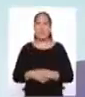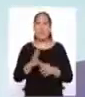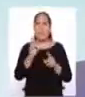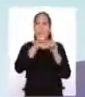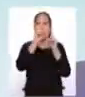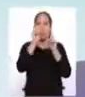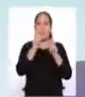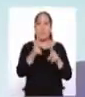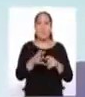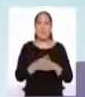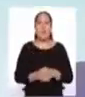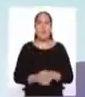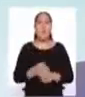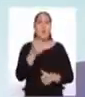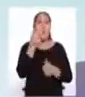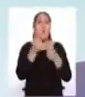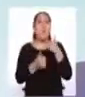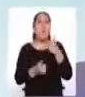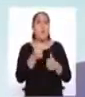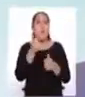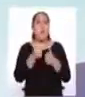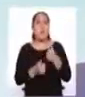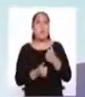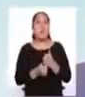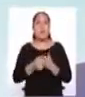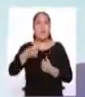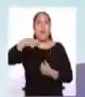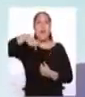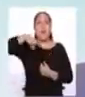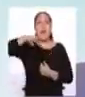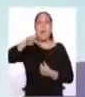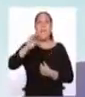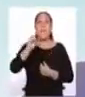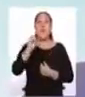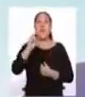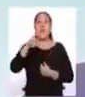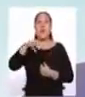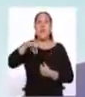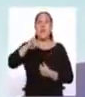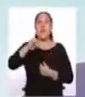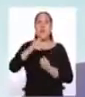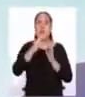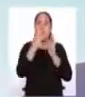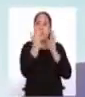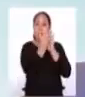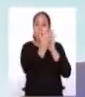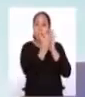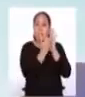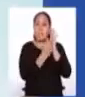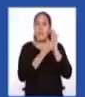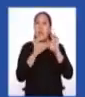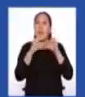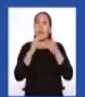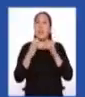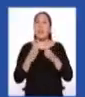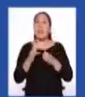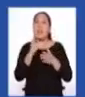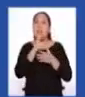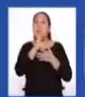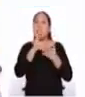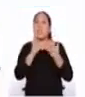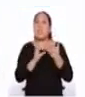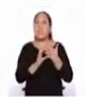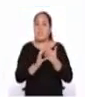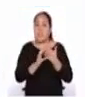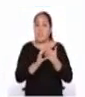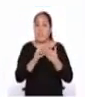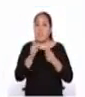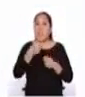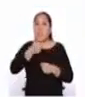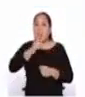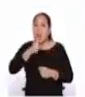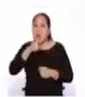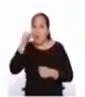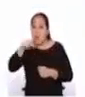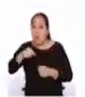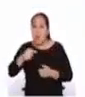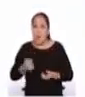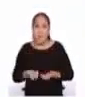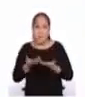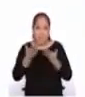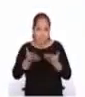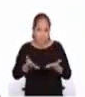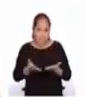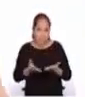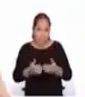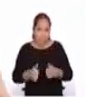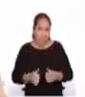es, ¿cuáles son las propiedades del agua que hacen posible la vida? Se las repito